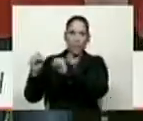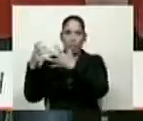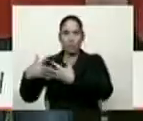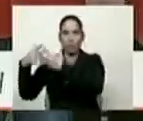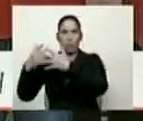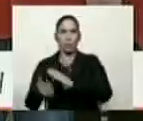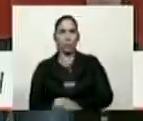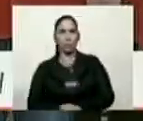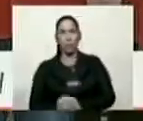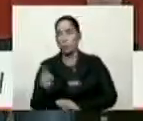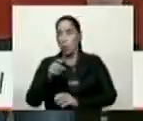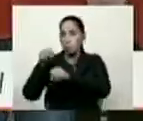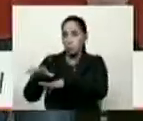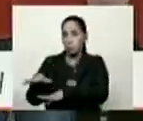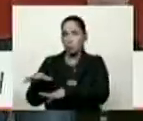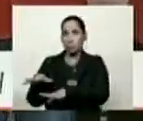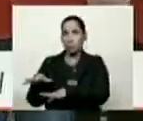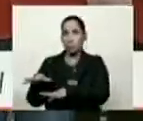no rindiéndose.